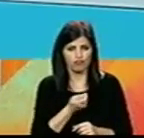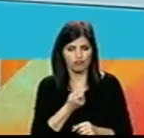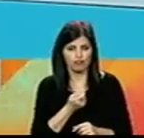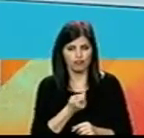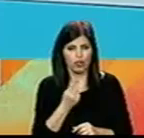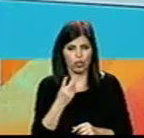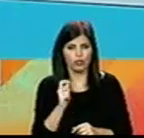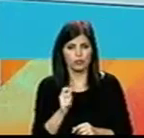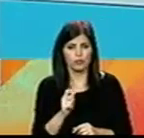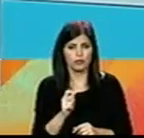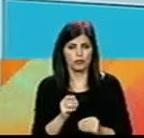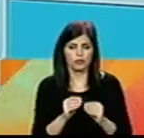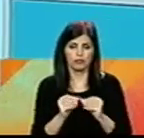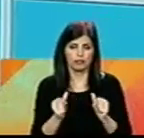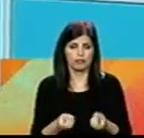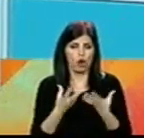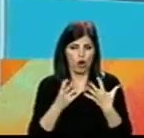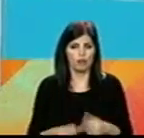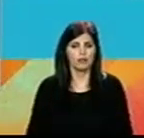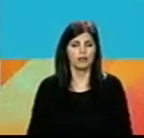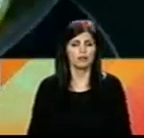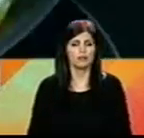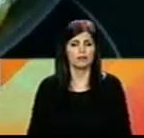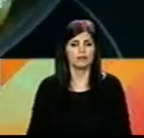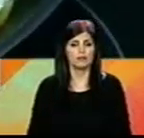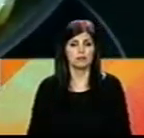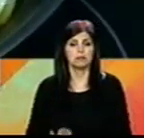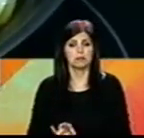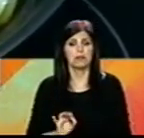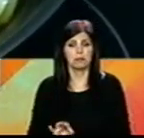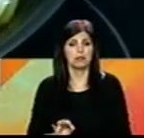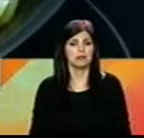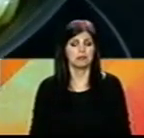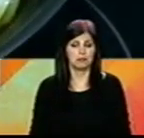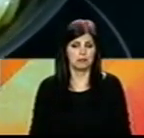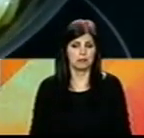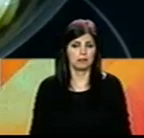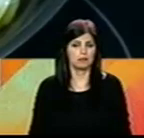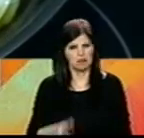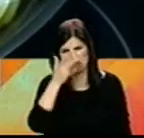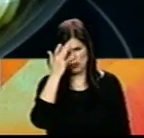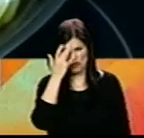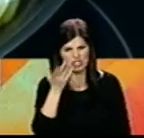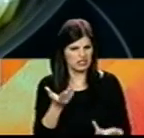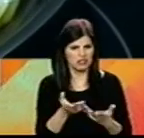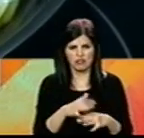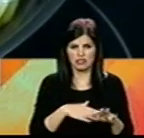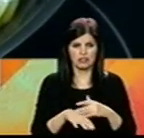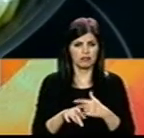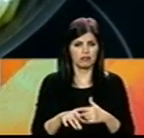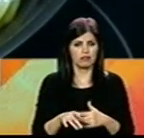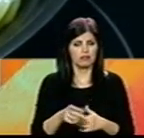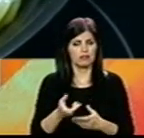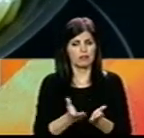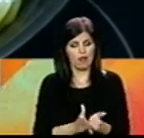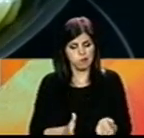unos minutos pues la tenemos y luego empezamos a hacer el pipil. El pipil al final es una salsa muy fácil, que tradicionalmente lo que se haría es una cazuela